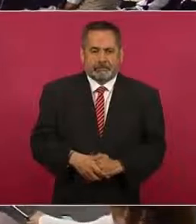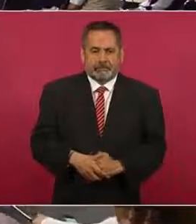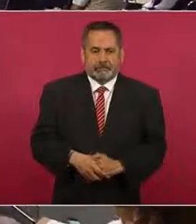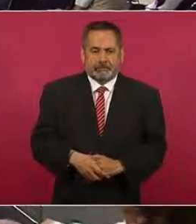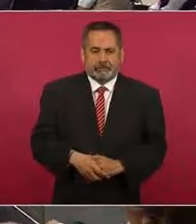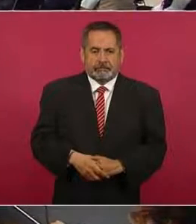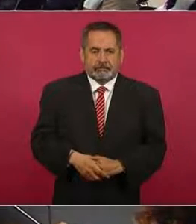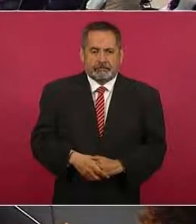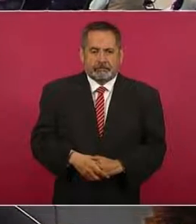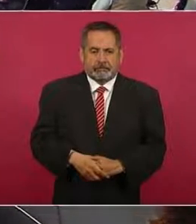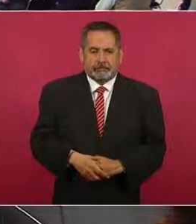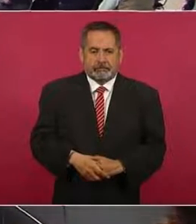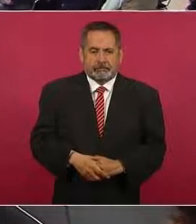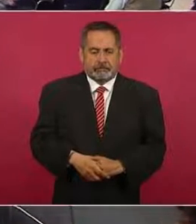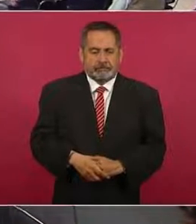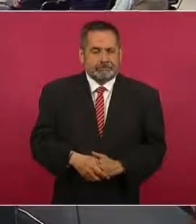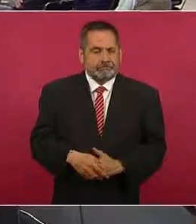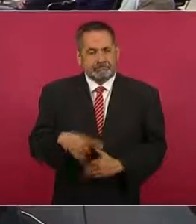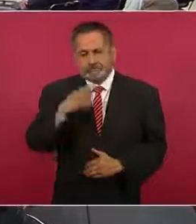Pues decirle a la gente,